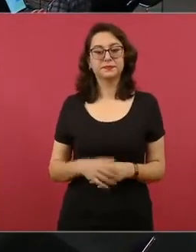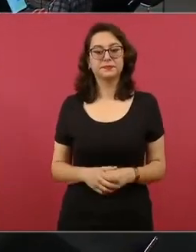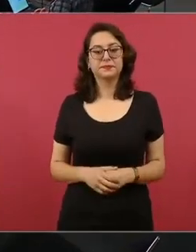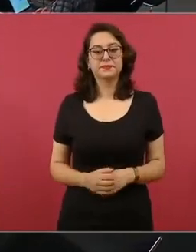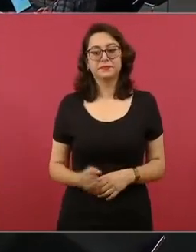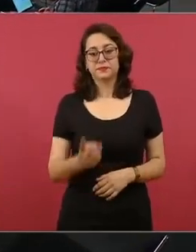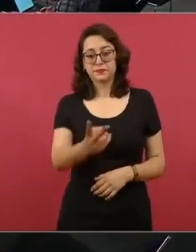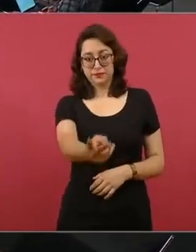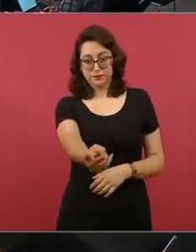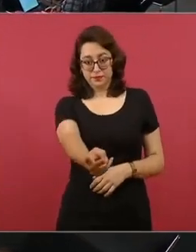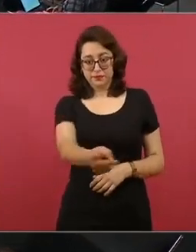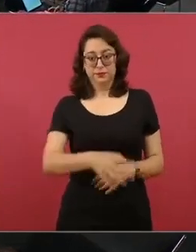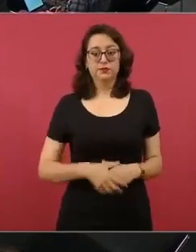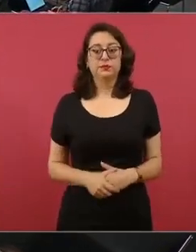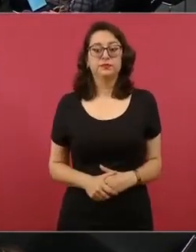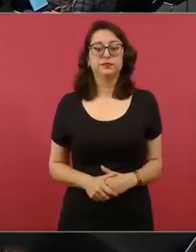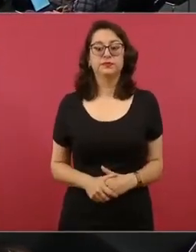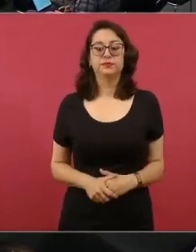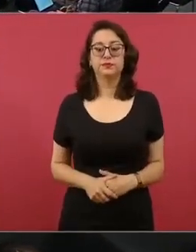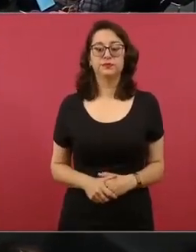compañeros.